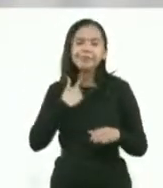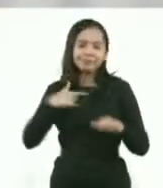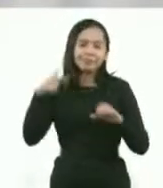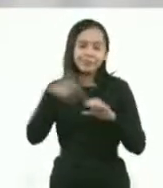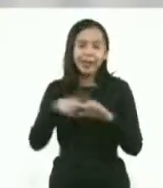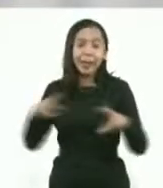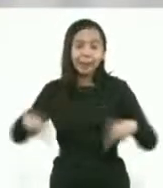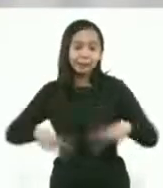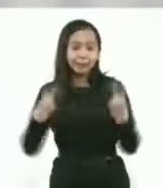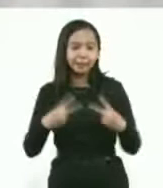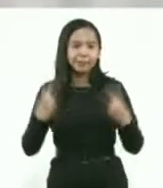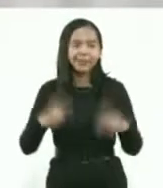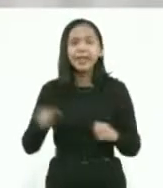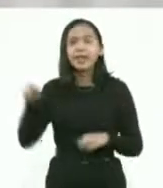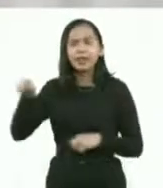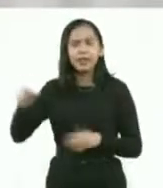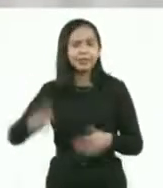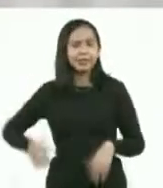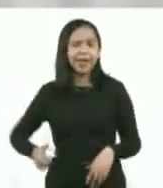esos